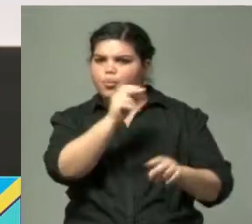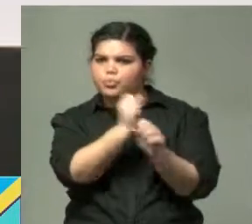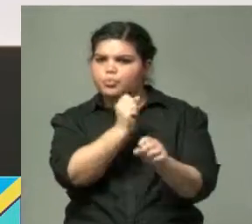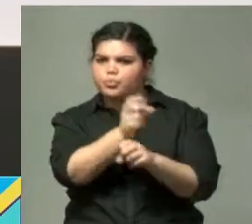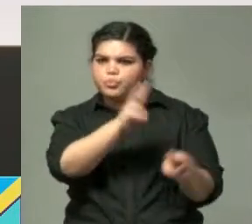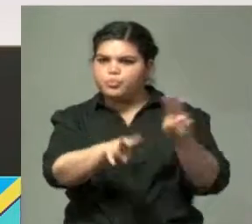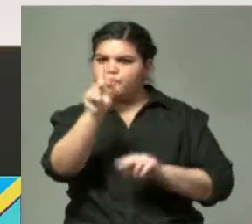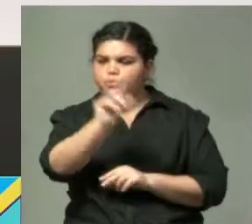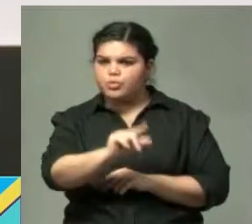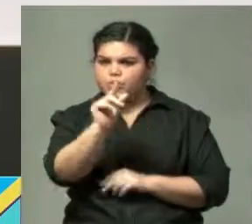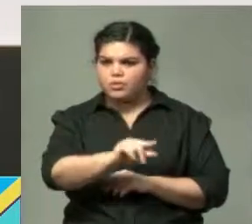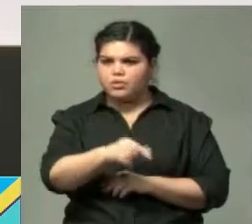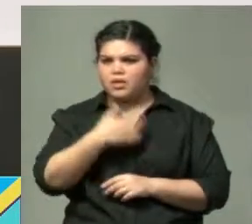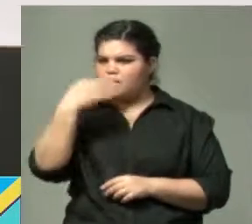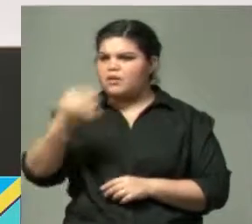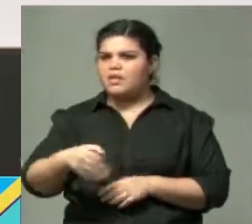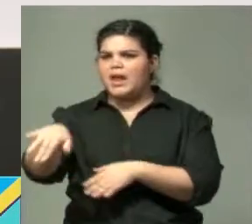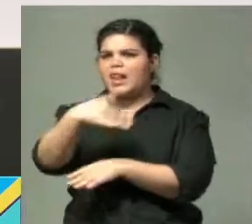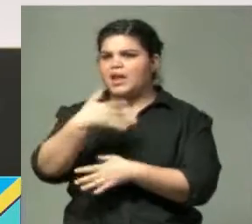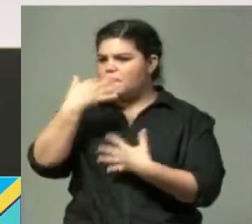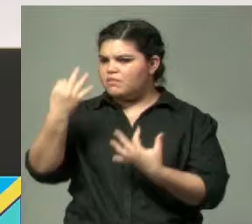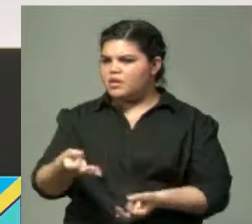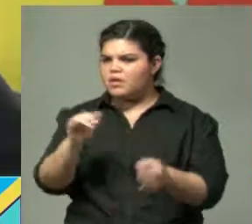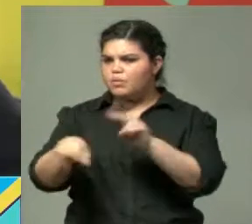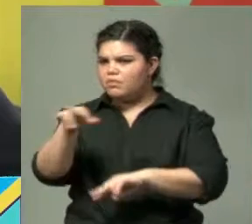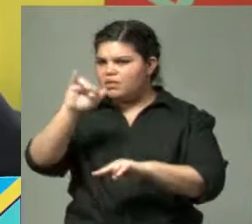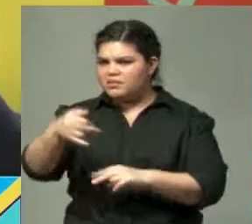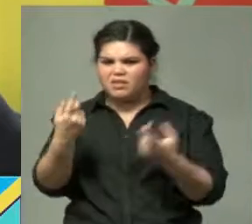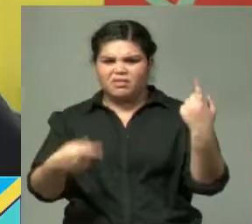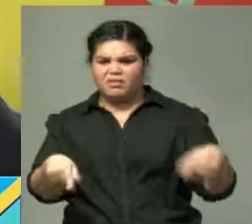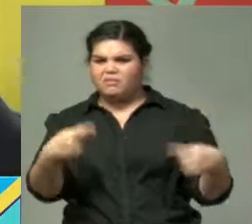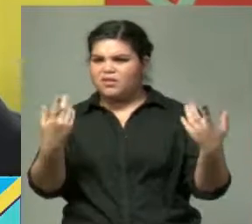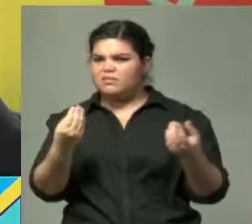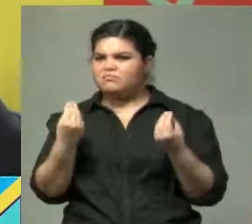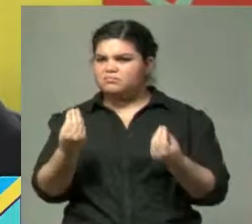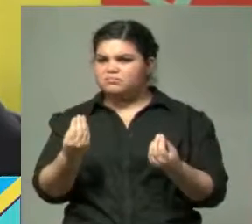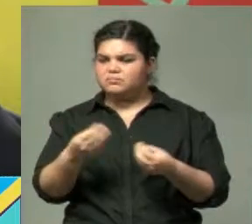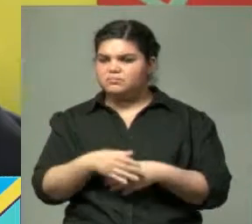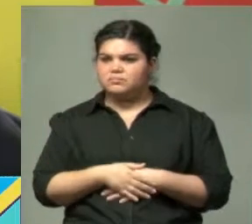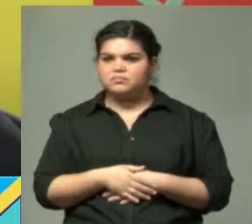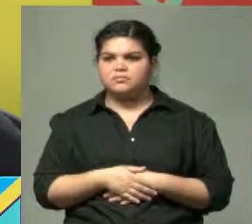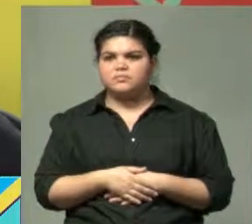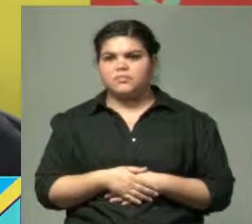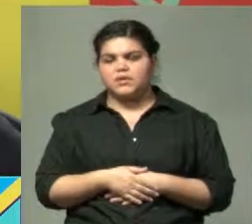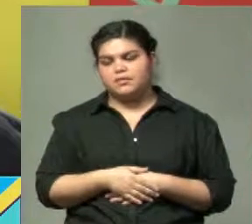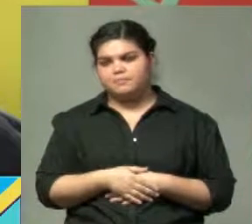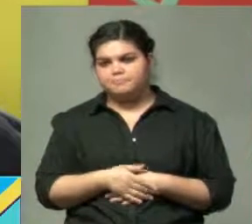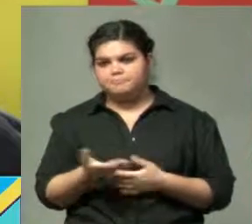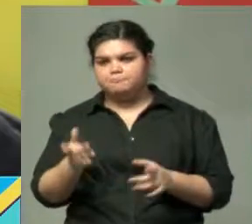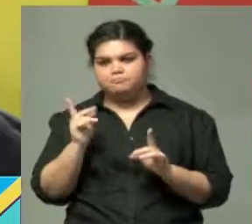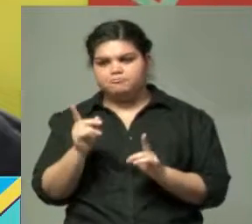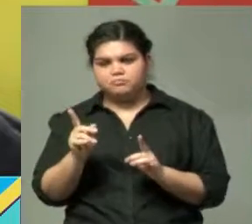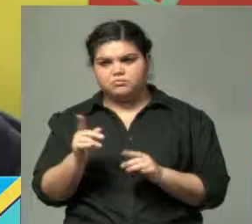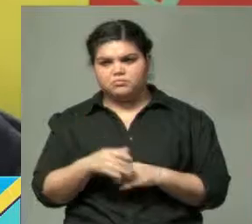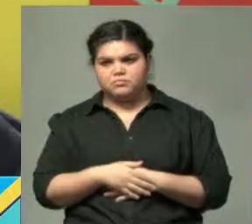en cuanto a la realidad? Cuando salimos y vemos en la calle que sí se está buscando trabajo. Lo que está pasando, y es muy fuerte en ese sentido, es